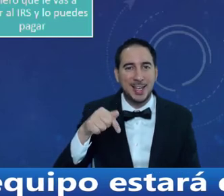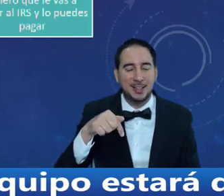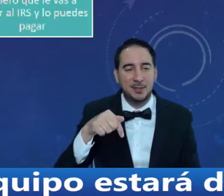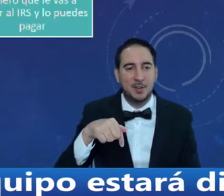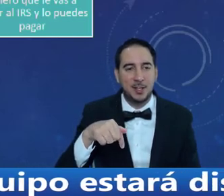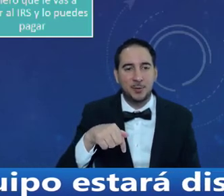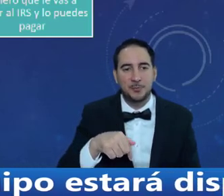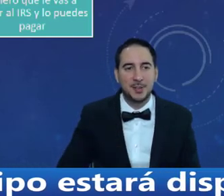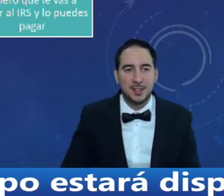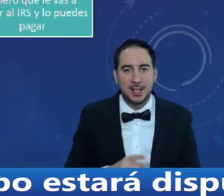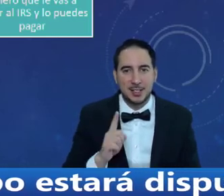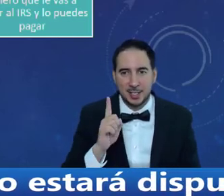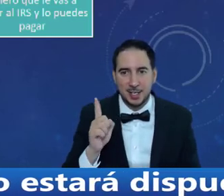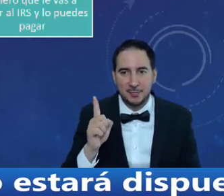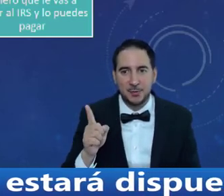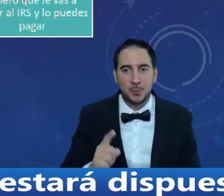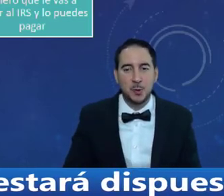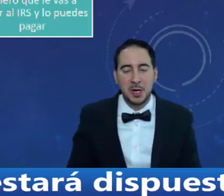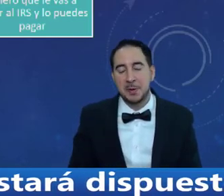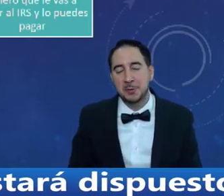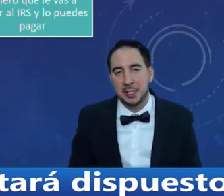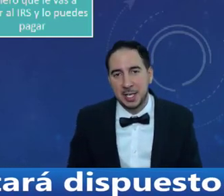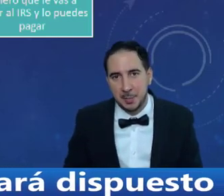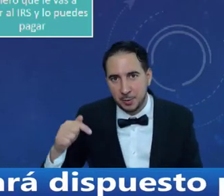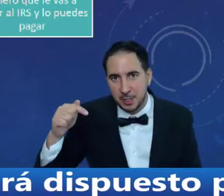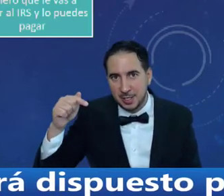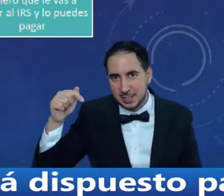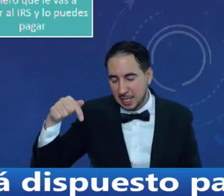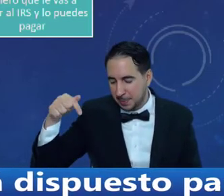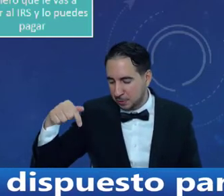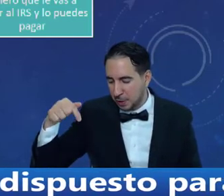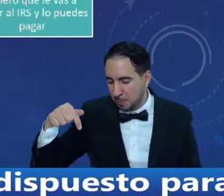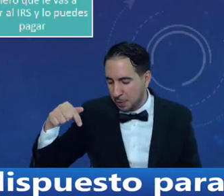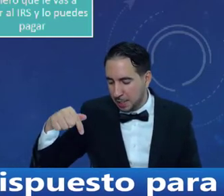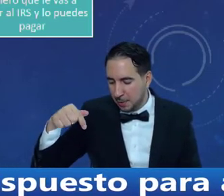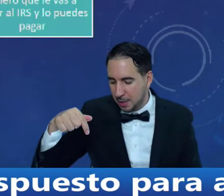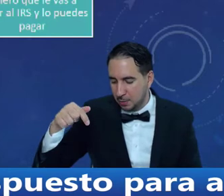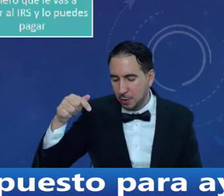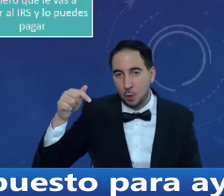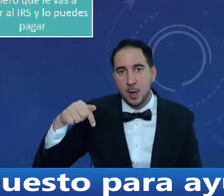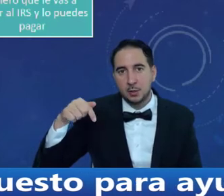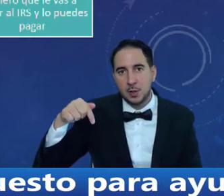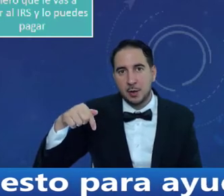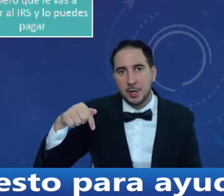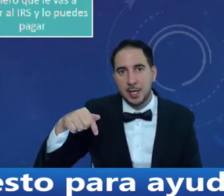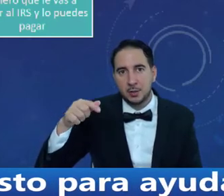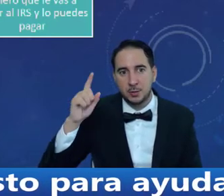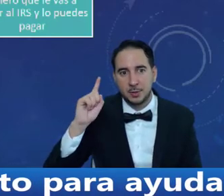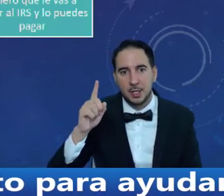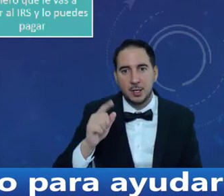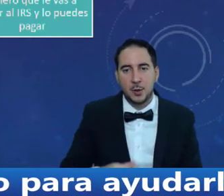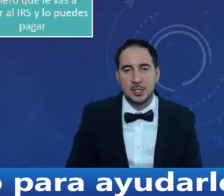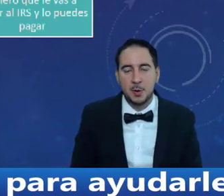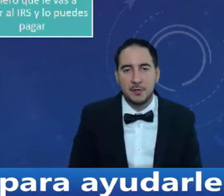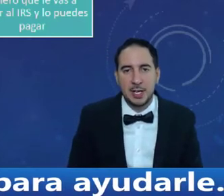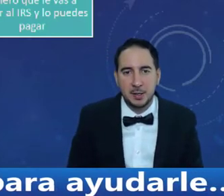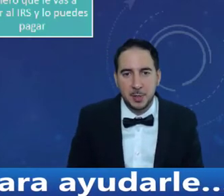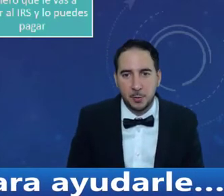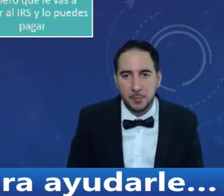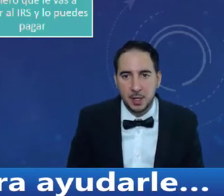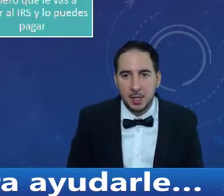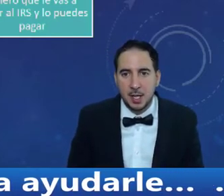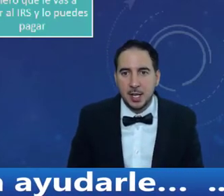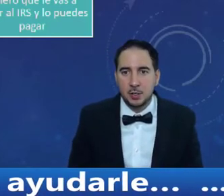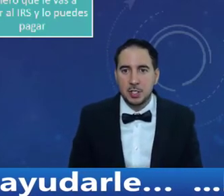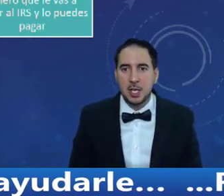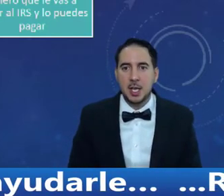final de este video. Así que, muy buena pregunta, Andrea. Pero si las personas lo ponen ahí abajo... No, nada, esperanza. Lo decimos al final del